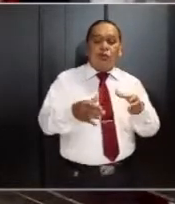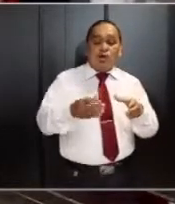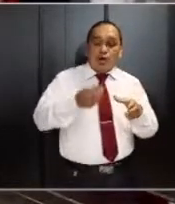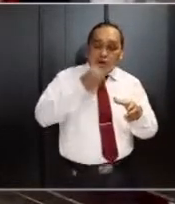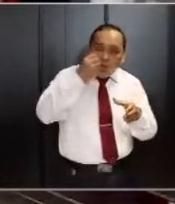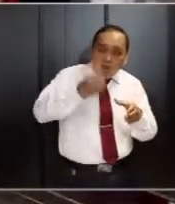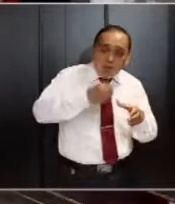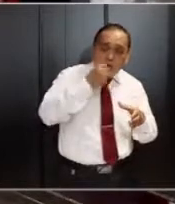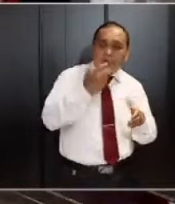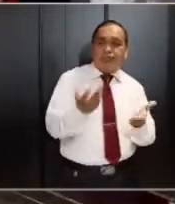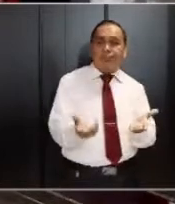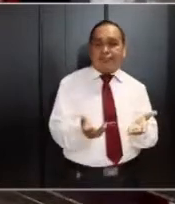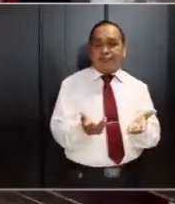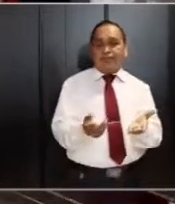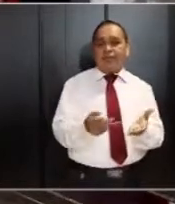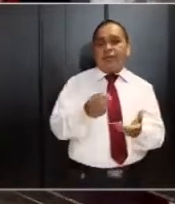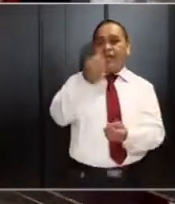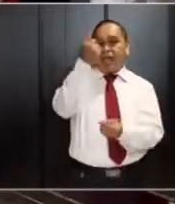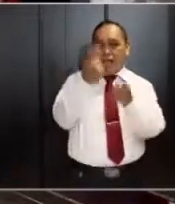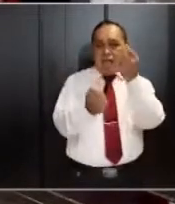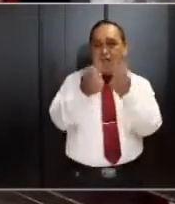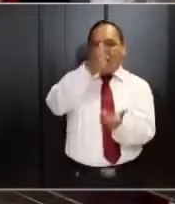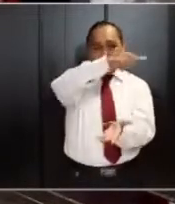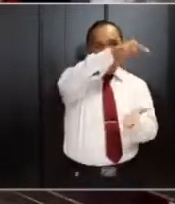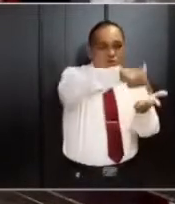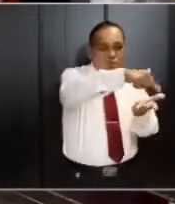algunos lugares